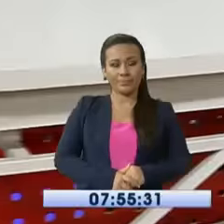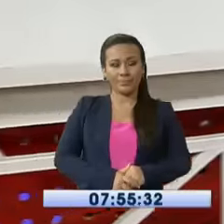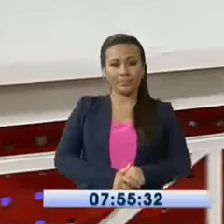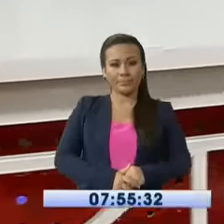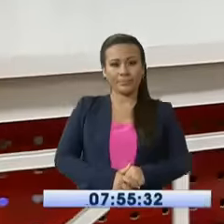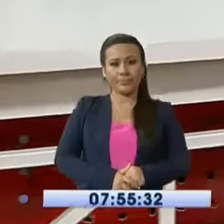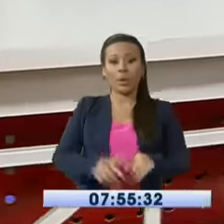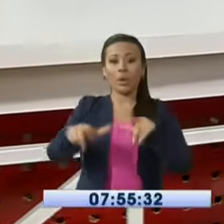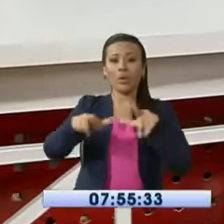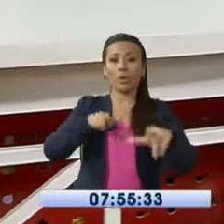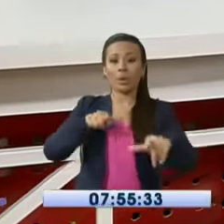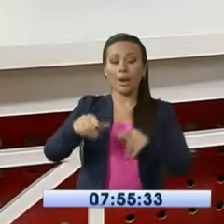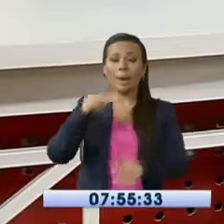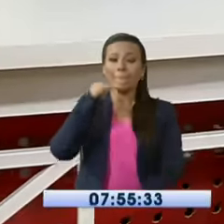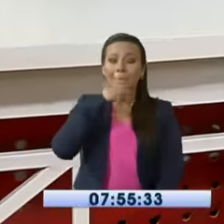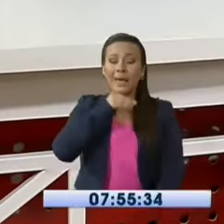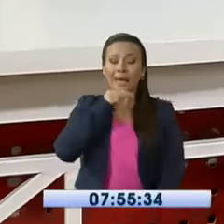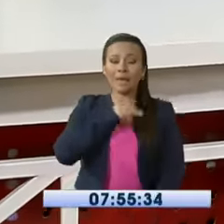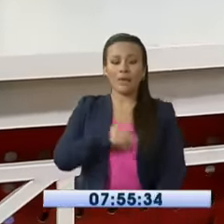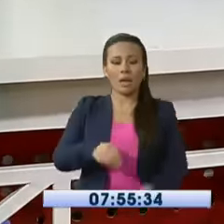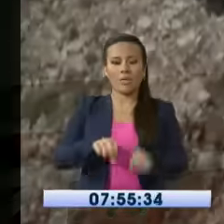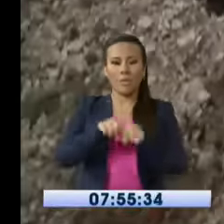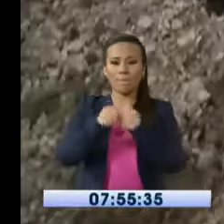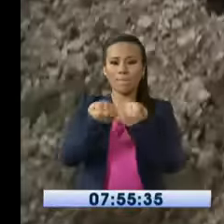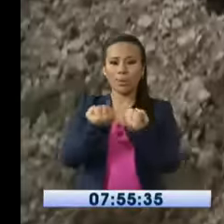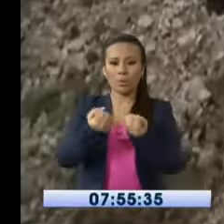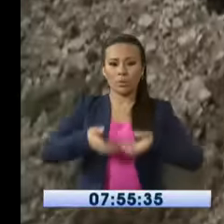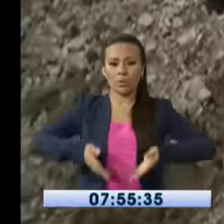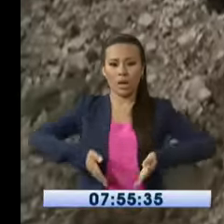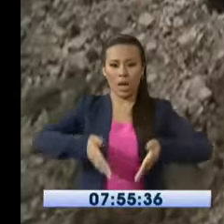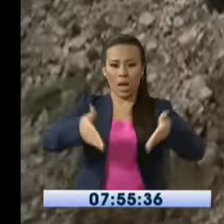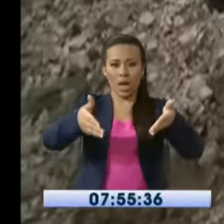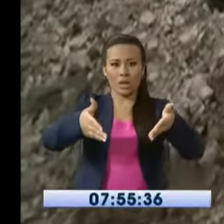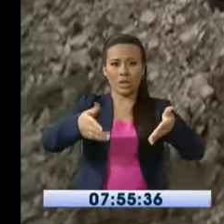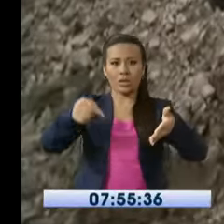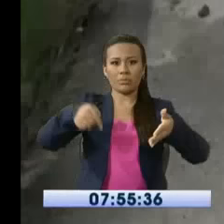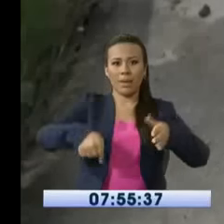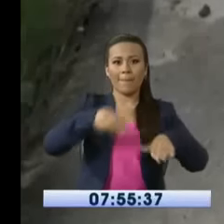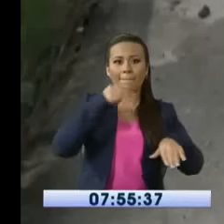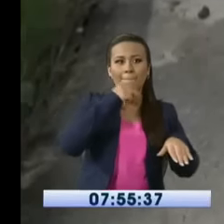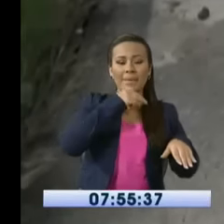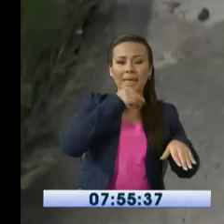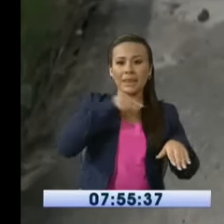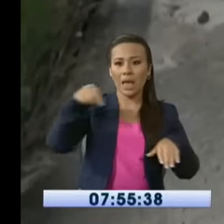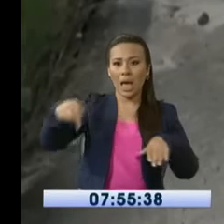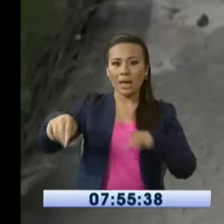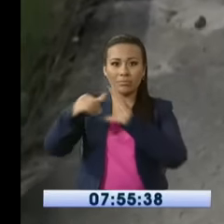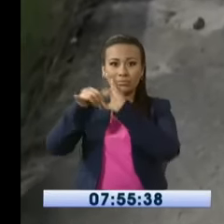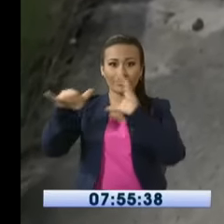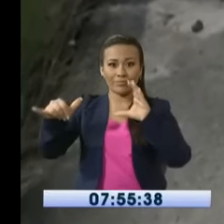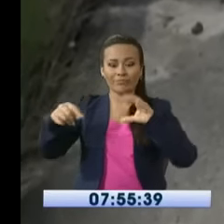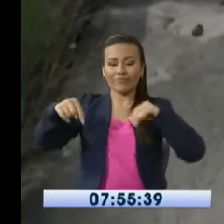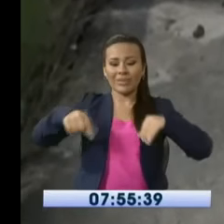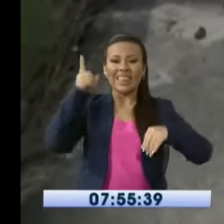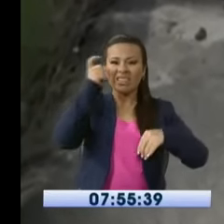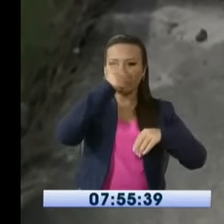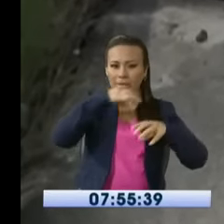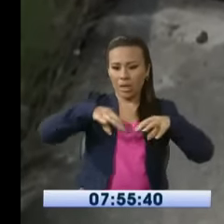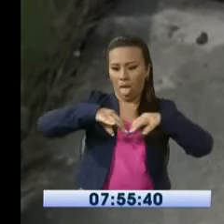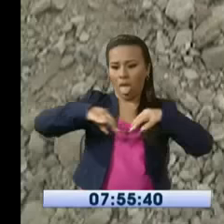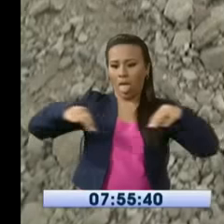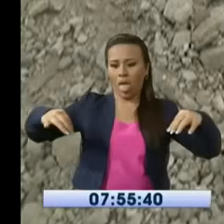En la zona rural de Manta colapsó un tramo de la ruta del Espóndilus. La calzada de la carretera se hundió y dejó incomunicados a los habitantes